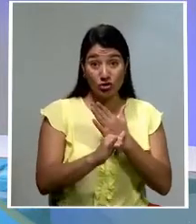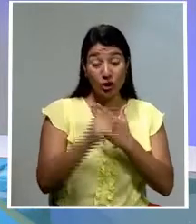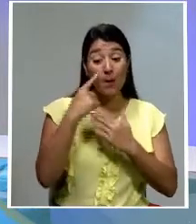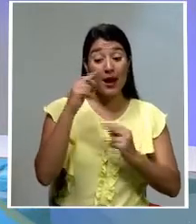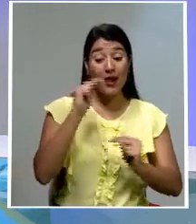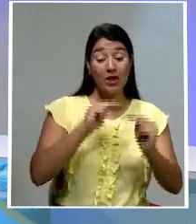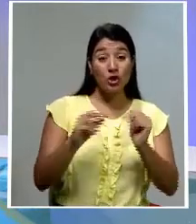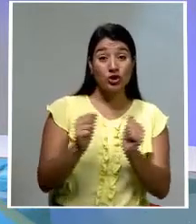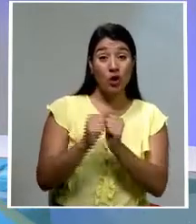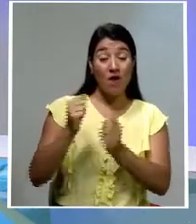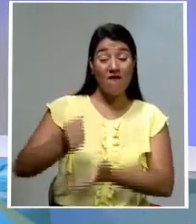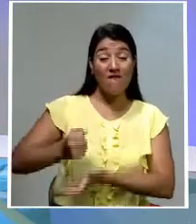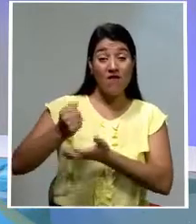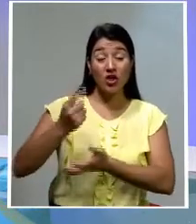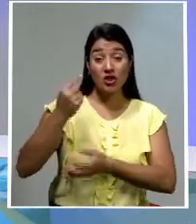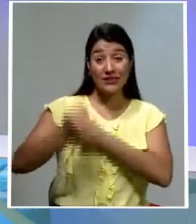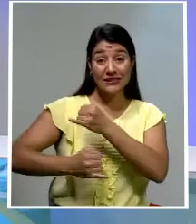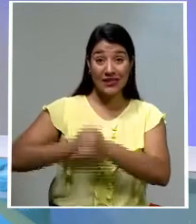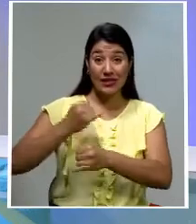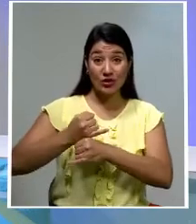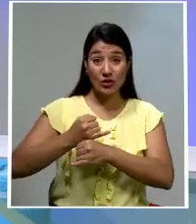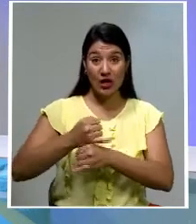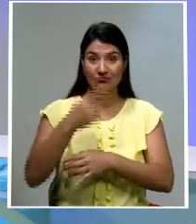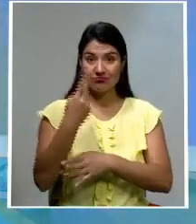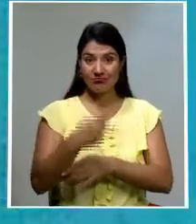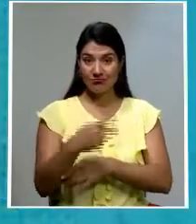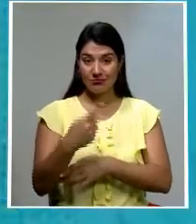el Fondo Monetario Internacional.